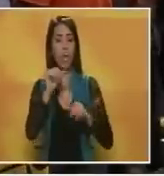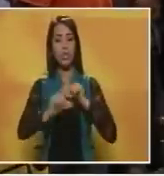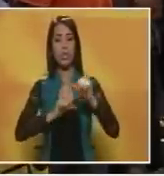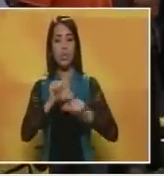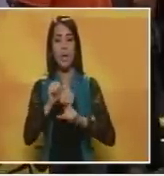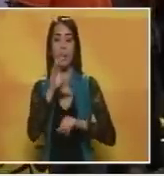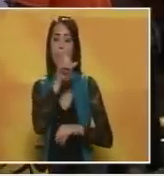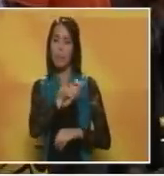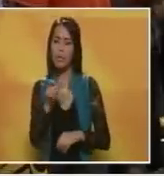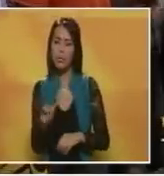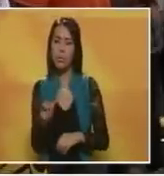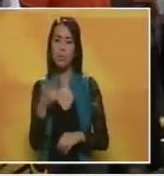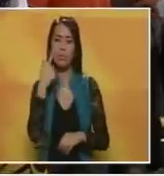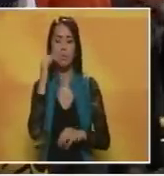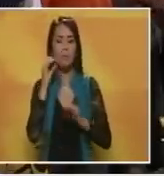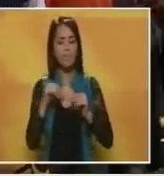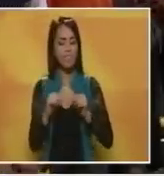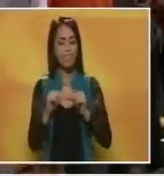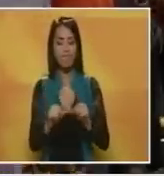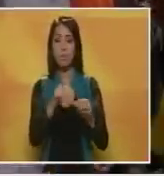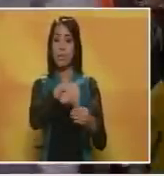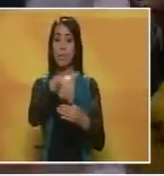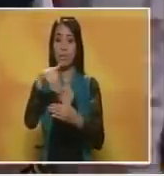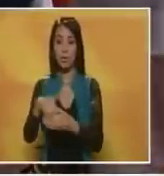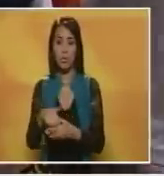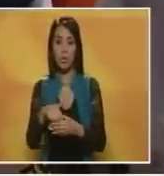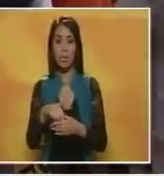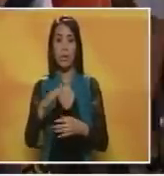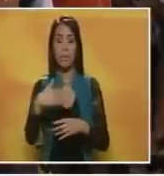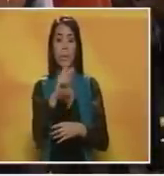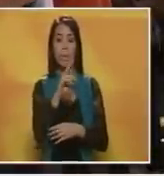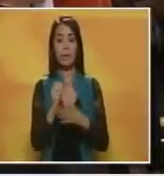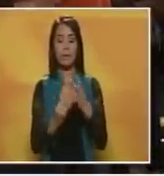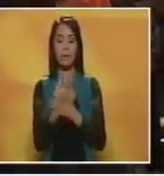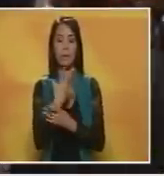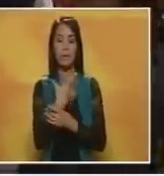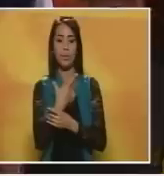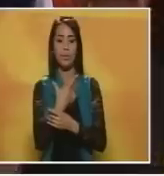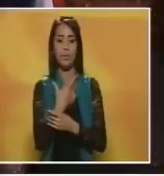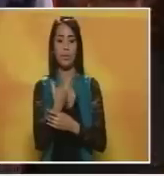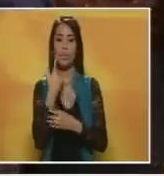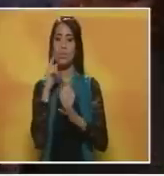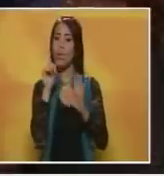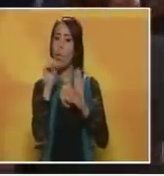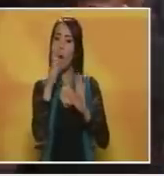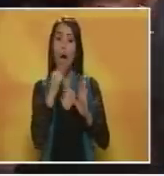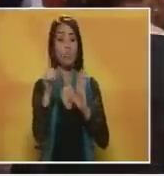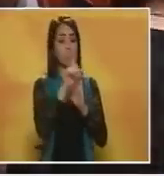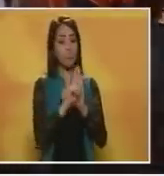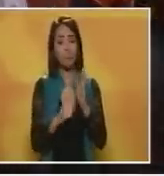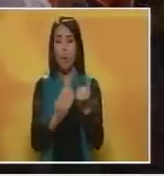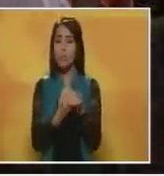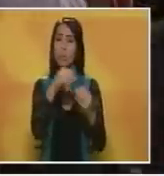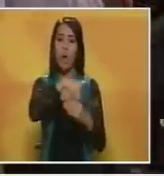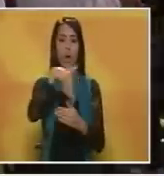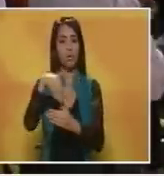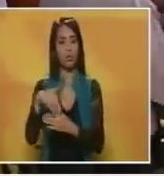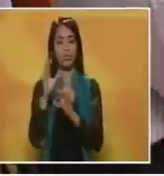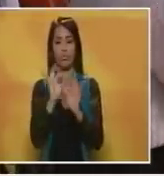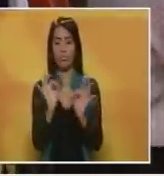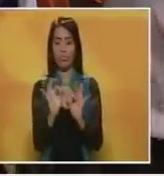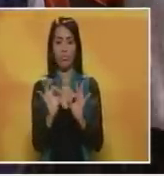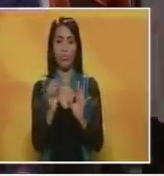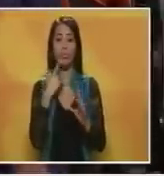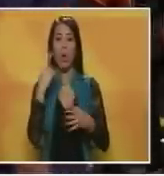civil insiste en que las elecciones convocadas para el próximo 20 de mayo no reúne las condiciones necesarias para que se